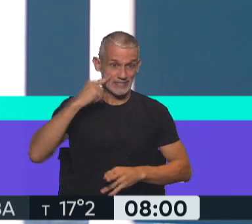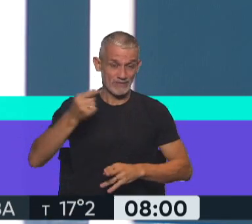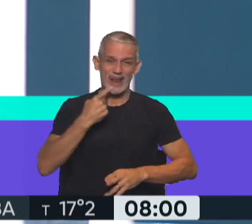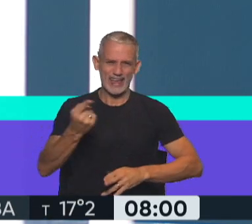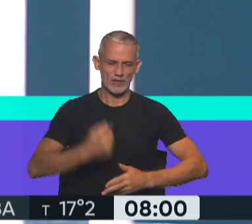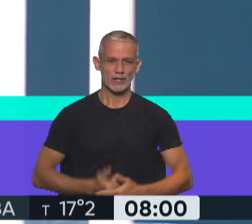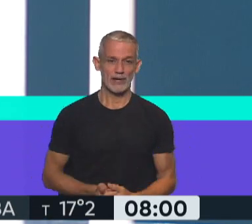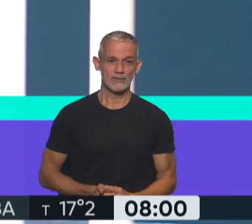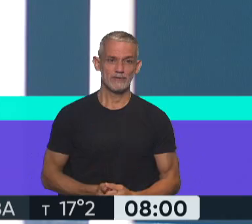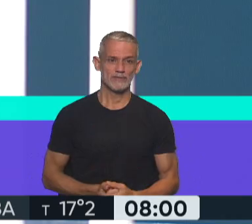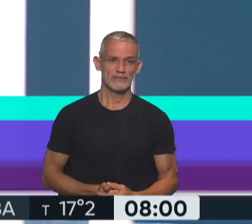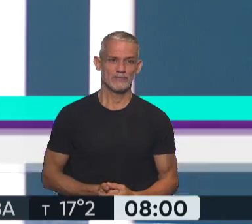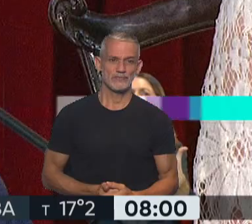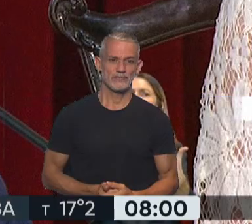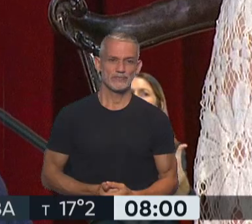que dijo. Dale.